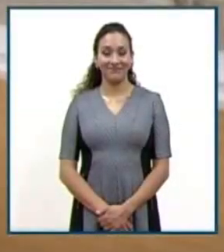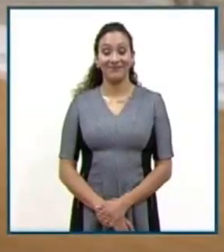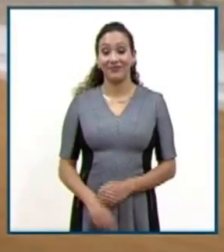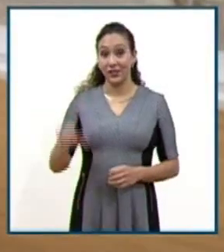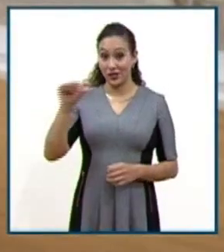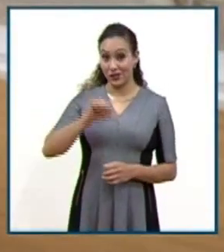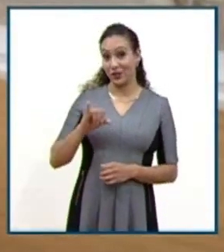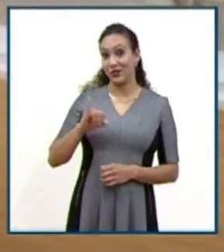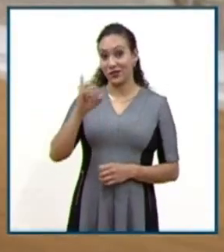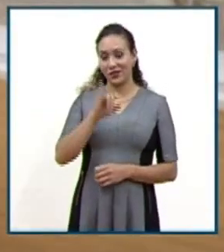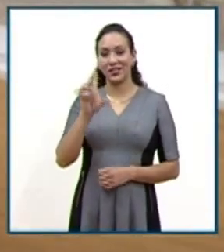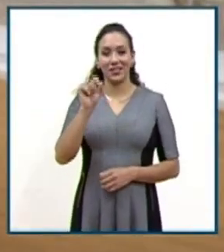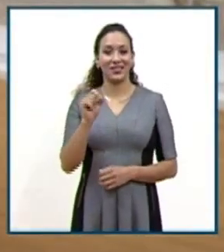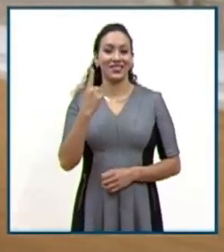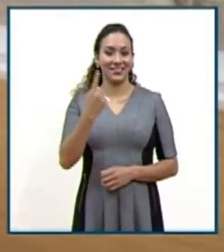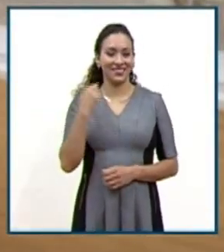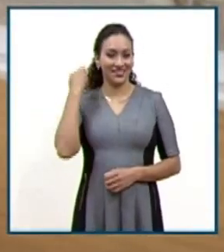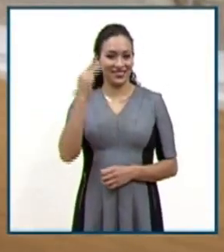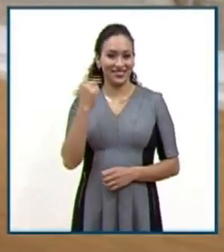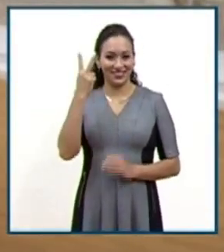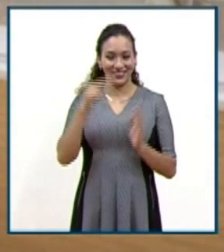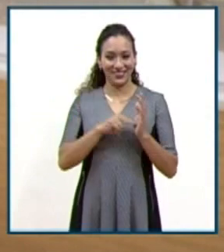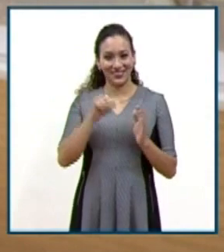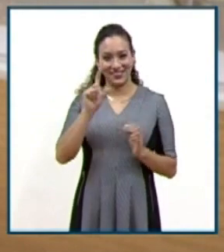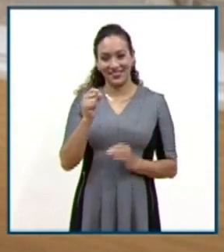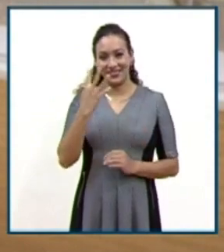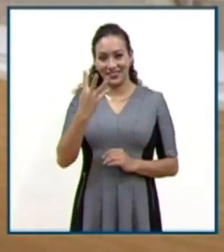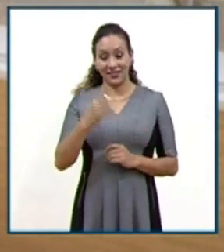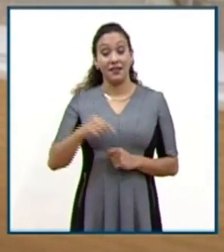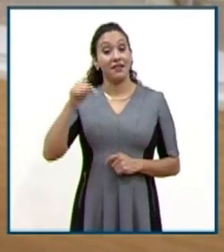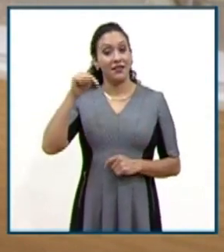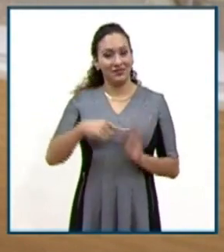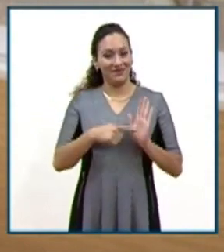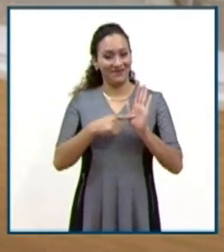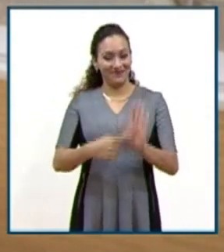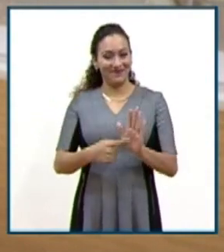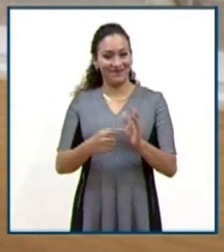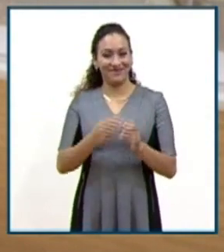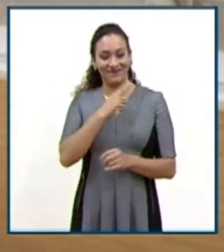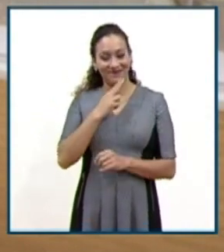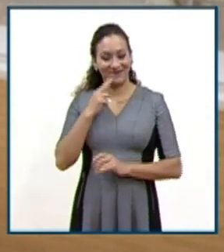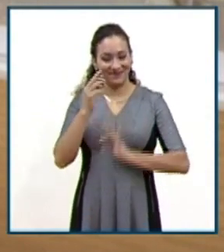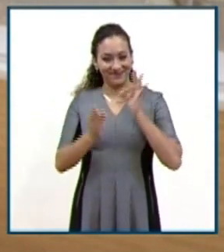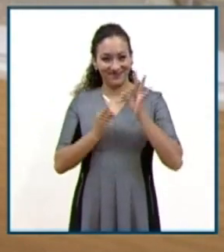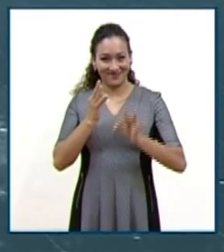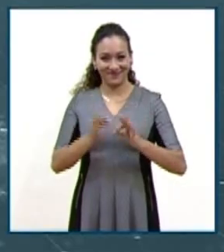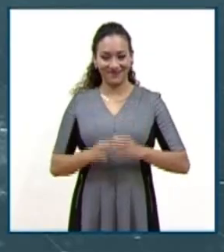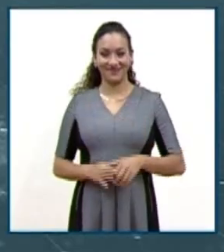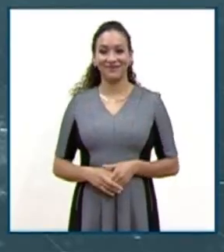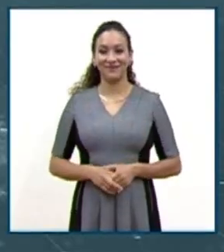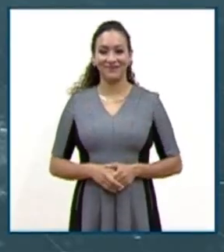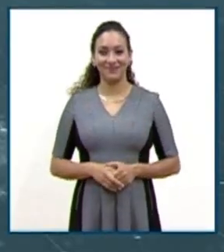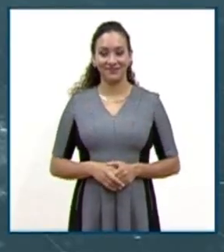Hoy es jueves 21 de marzo de 2024 y estas son las noticias.